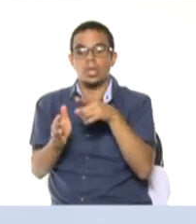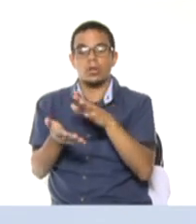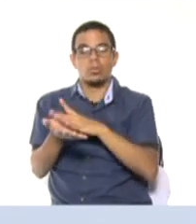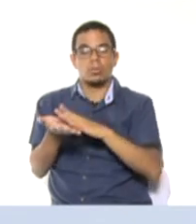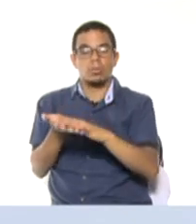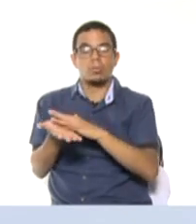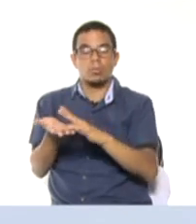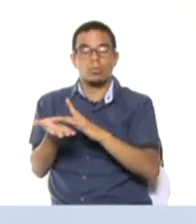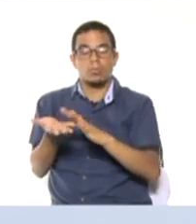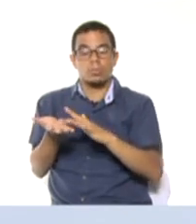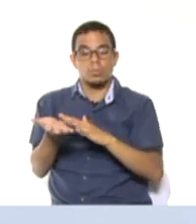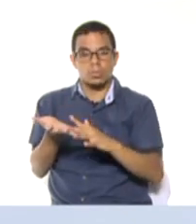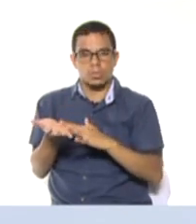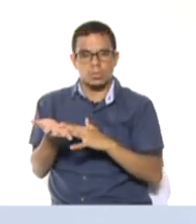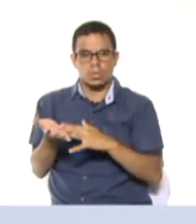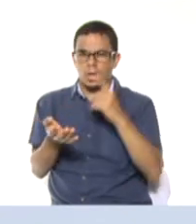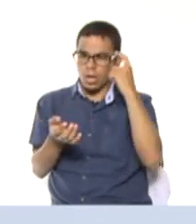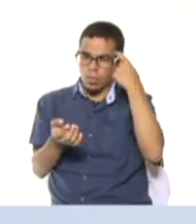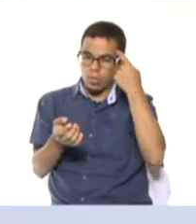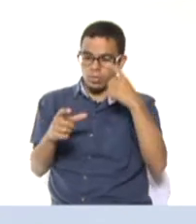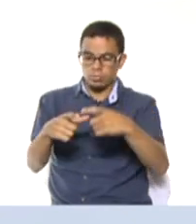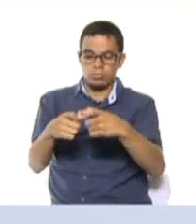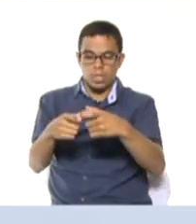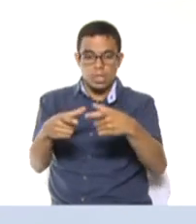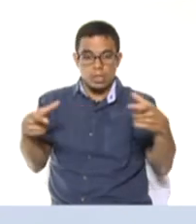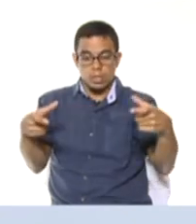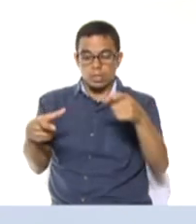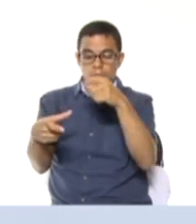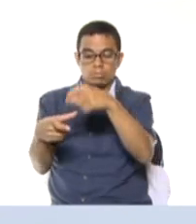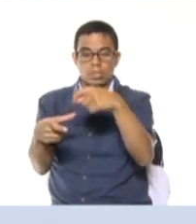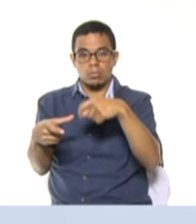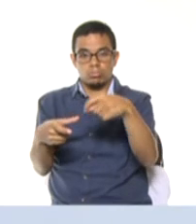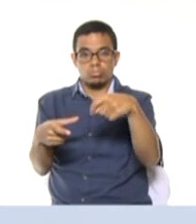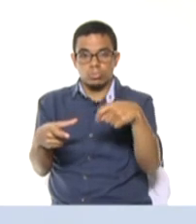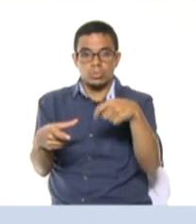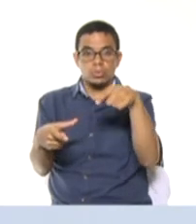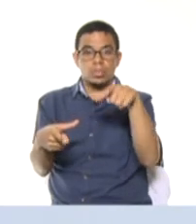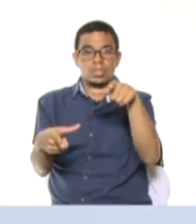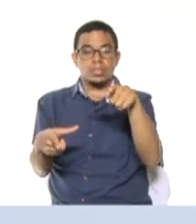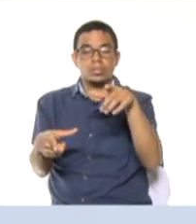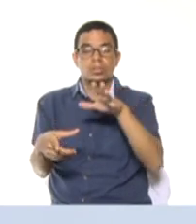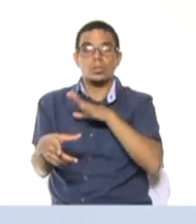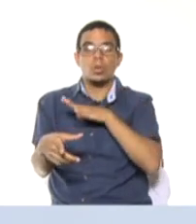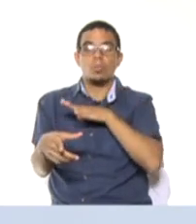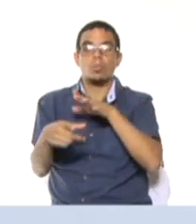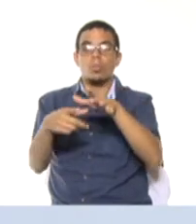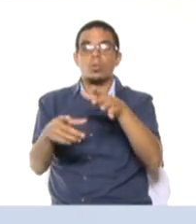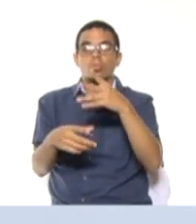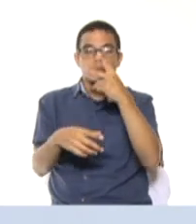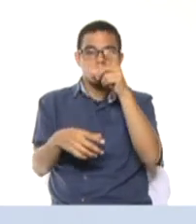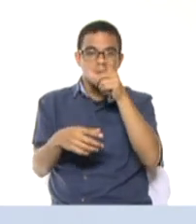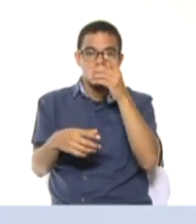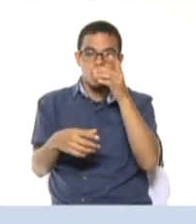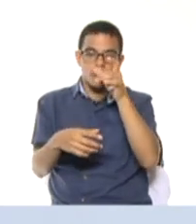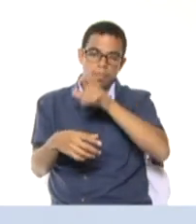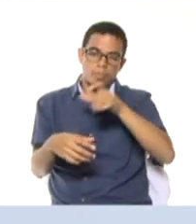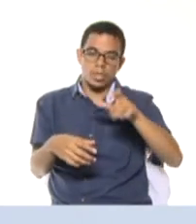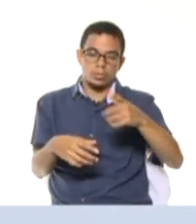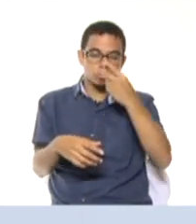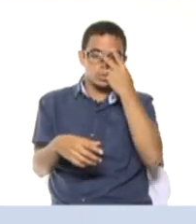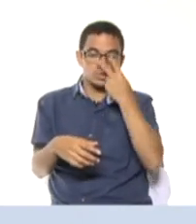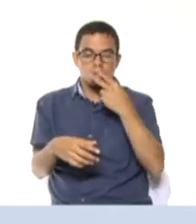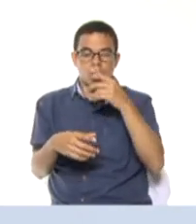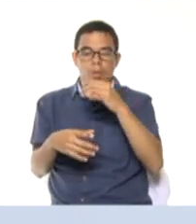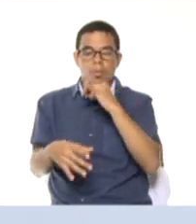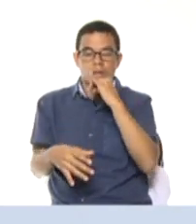Recuerde que la regleta y el punzón son recursos con los cuales cuenta la población con deficiencias visuales para poder